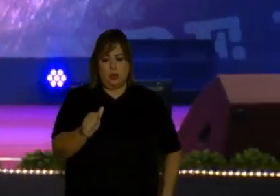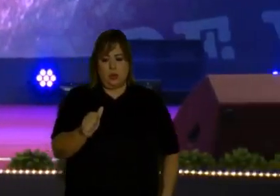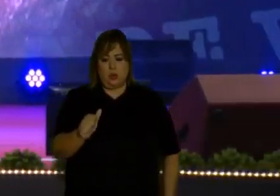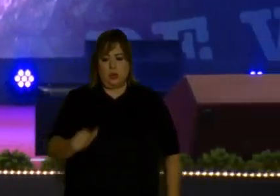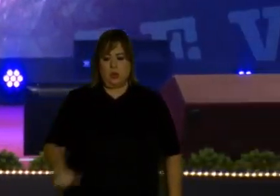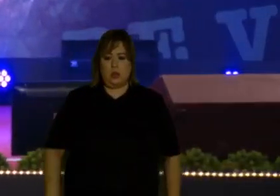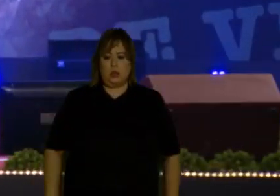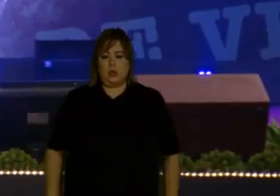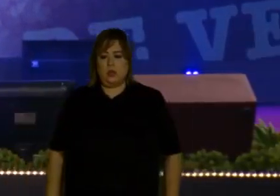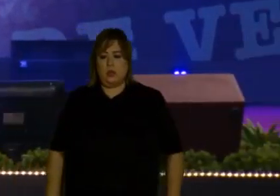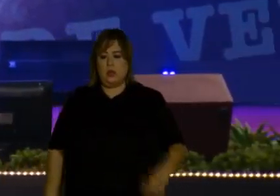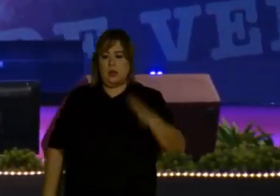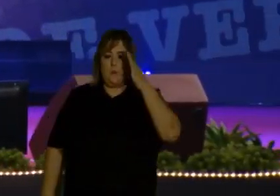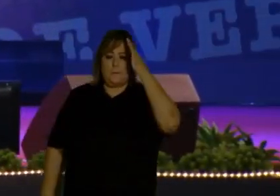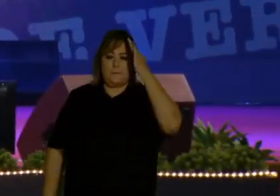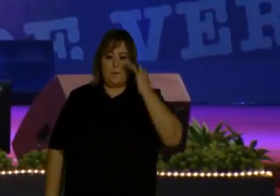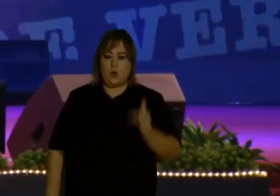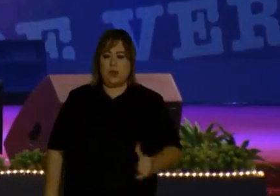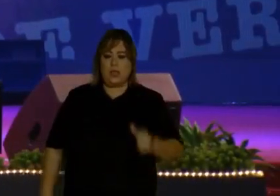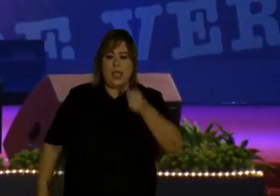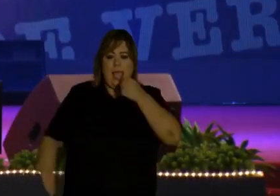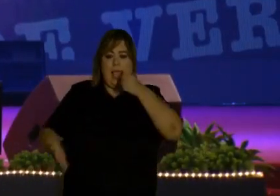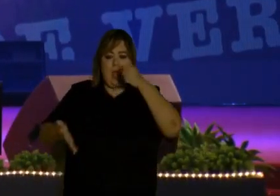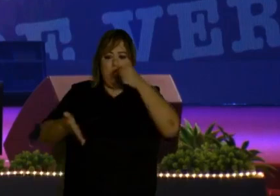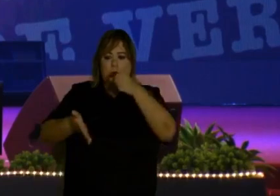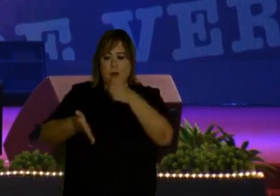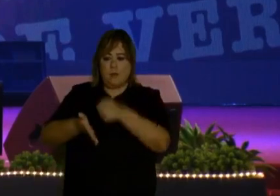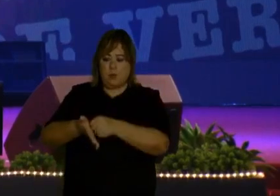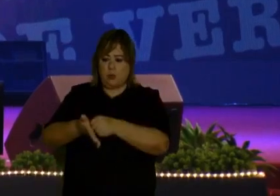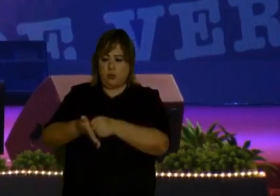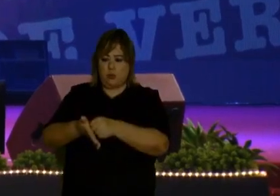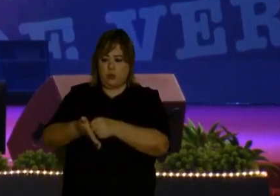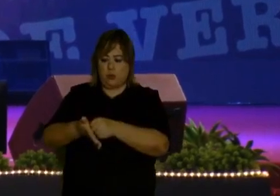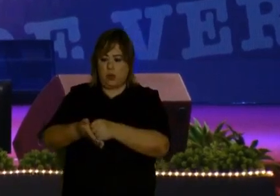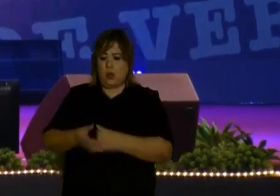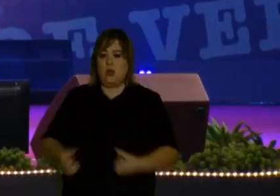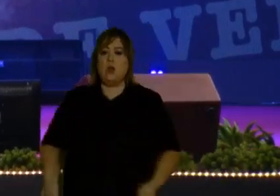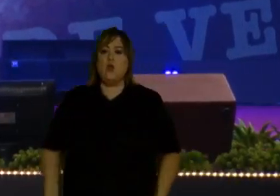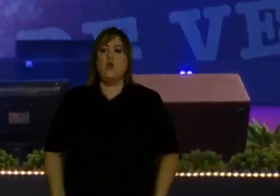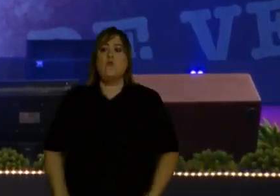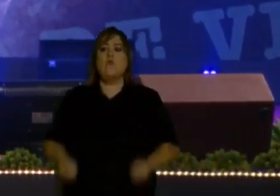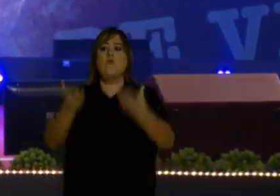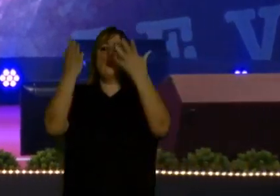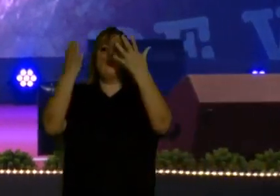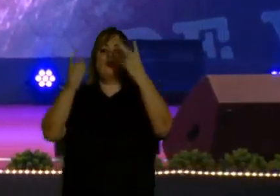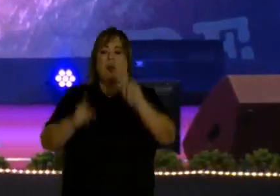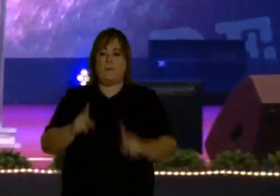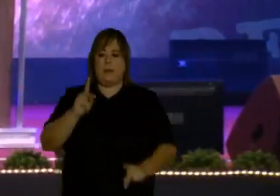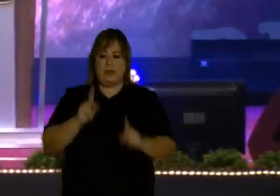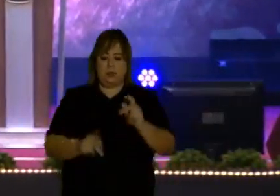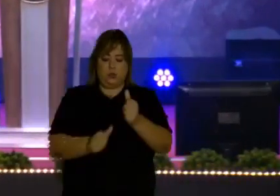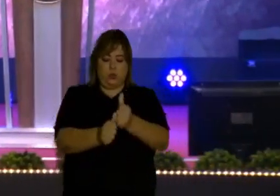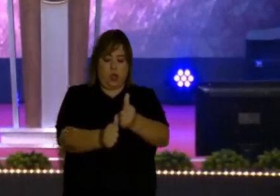buzones del correo de Estados Unidos no son nada comparado a los que están apartados.